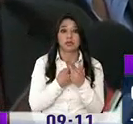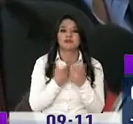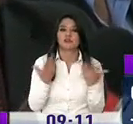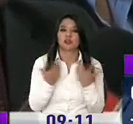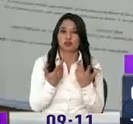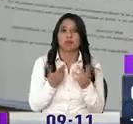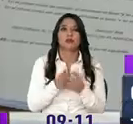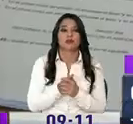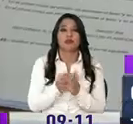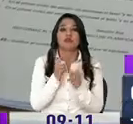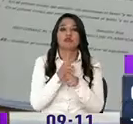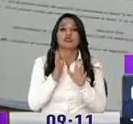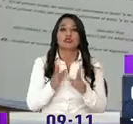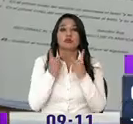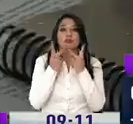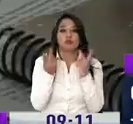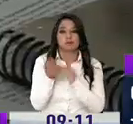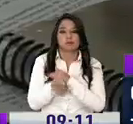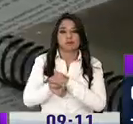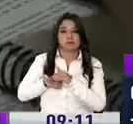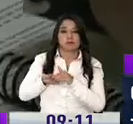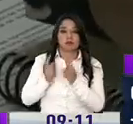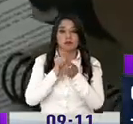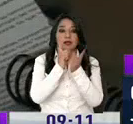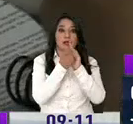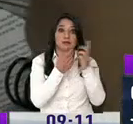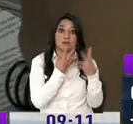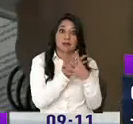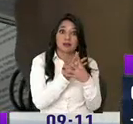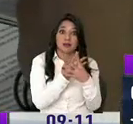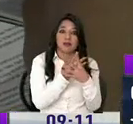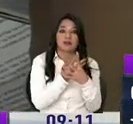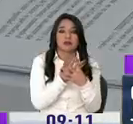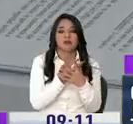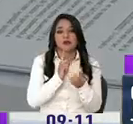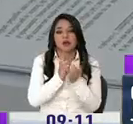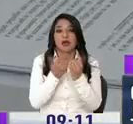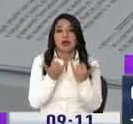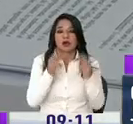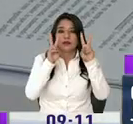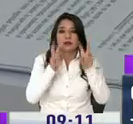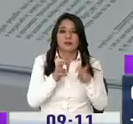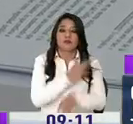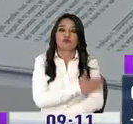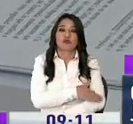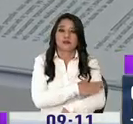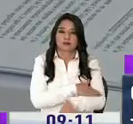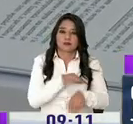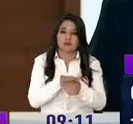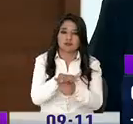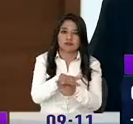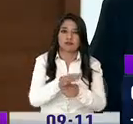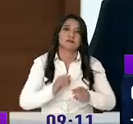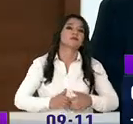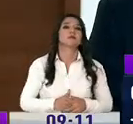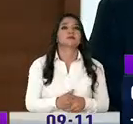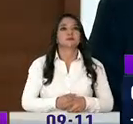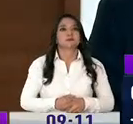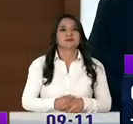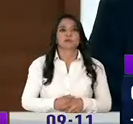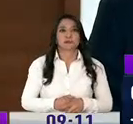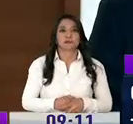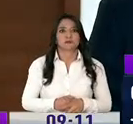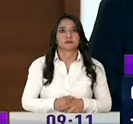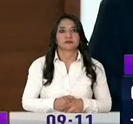peculado impropio, que con los cambios en el Código Orgánico Integral Penal COIP, ahora es tráfico de influencias. De una parte, que